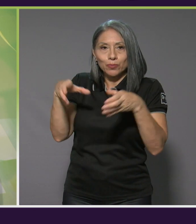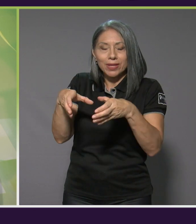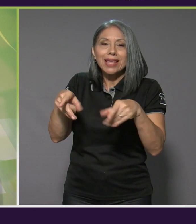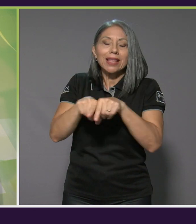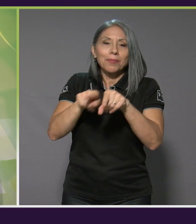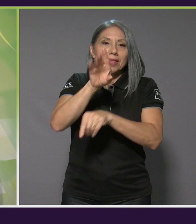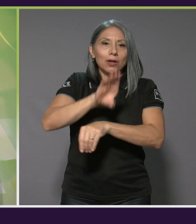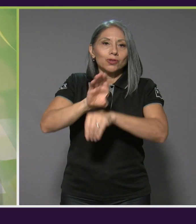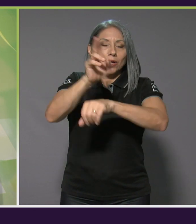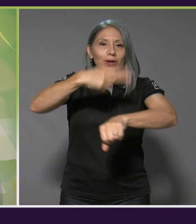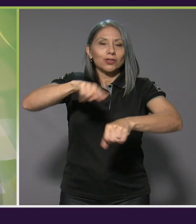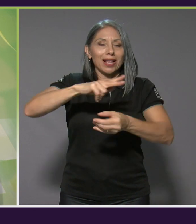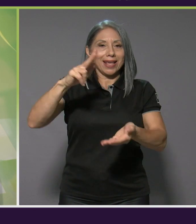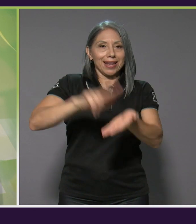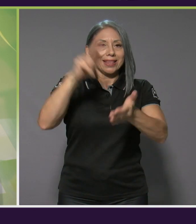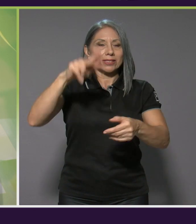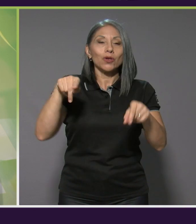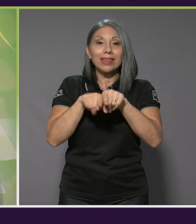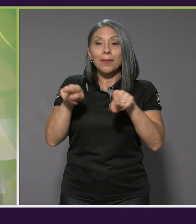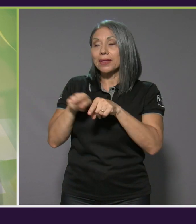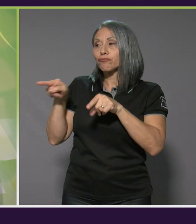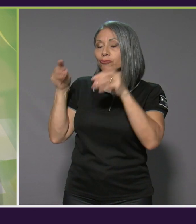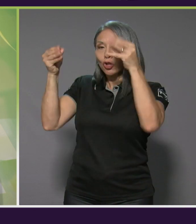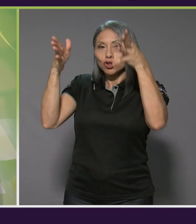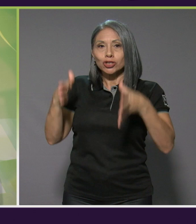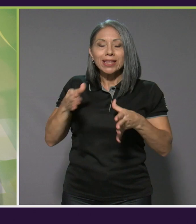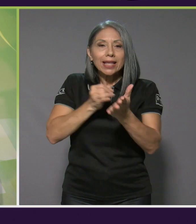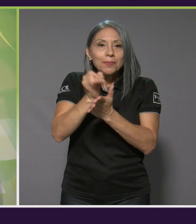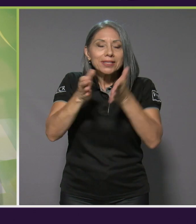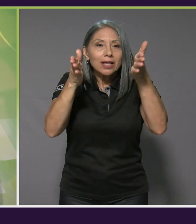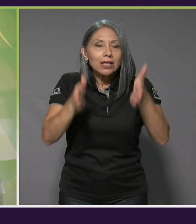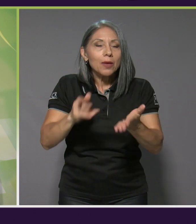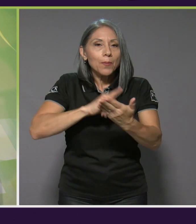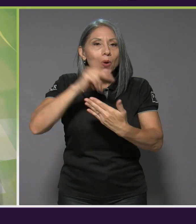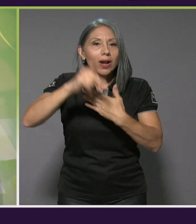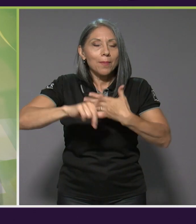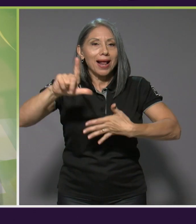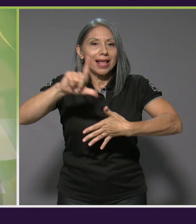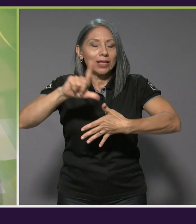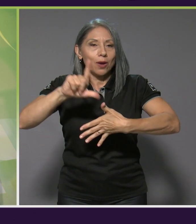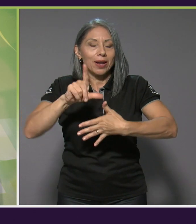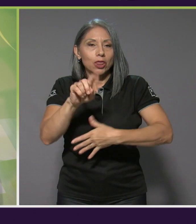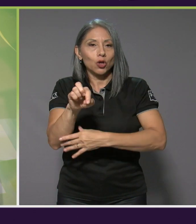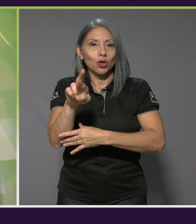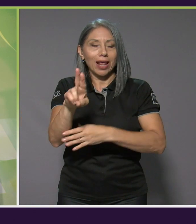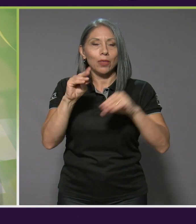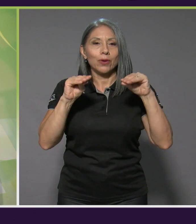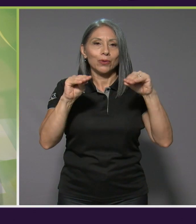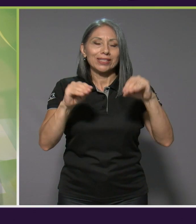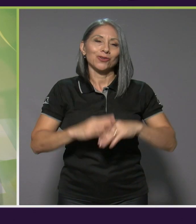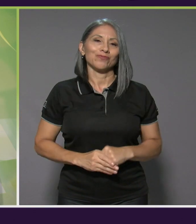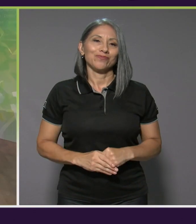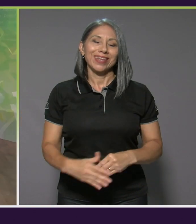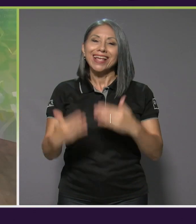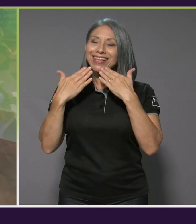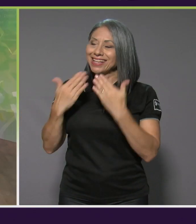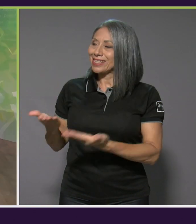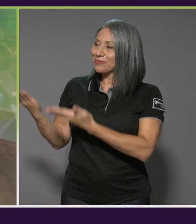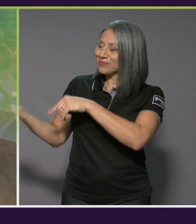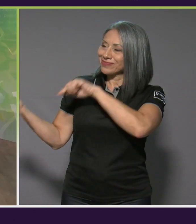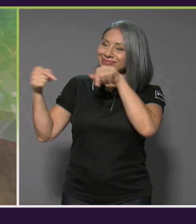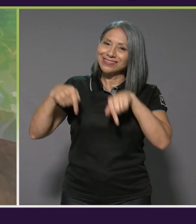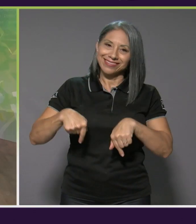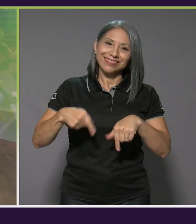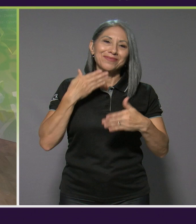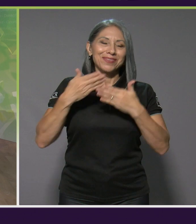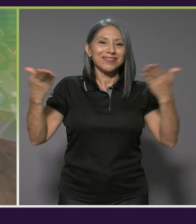de Acreditación. Además, es docente e investigadora del Programa Latinoamericano de Doctorado en Educación. Muchas gracias, doña Lady, por